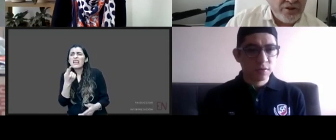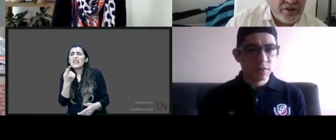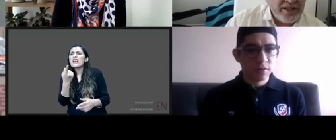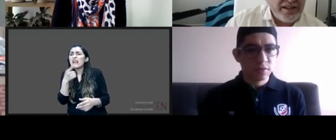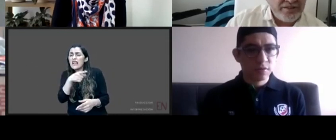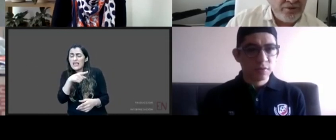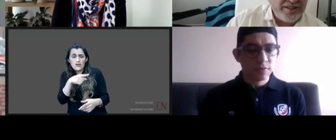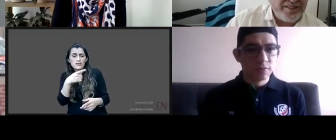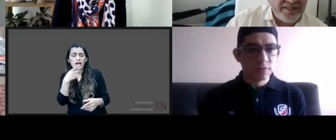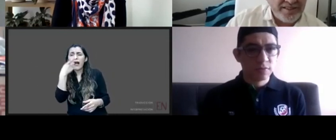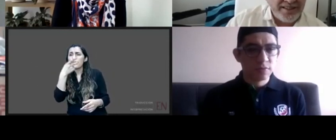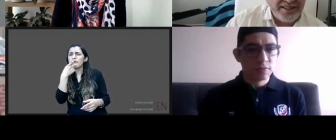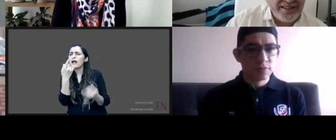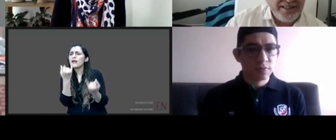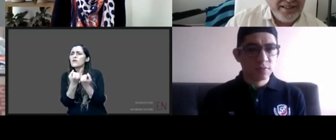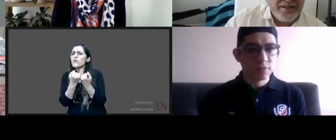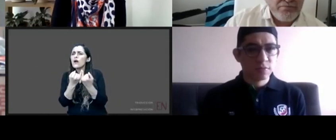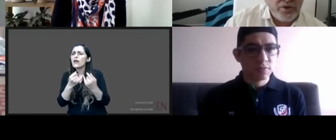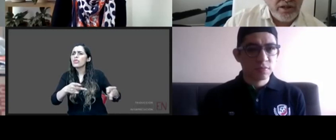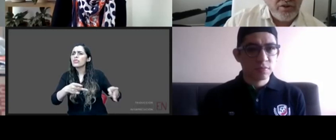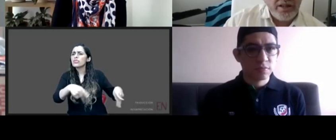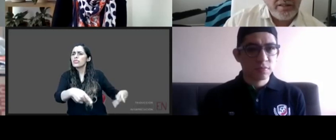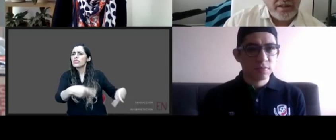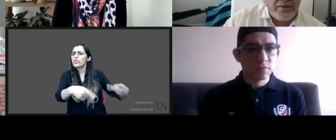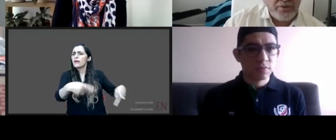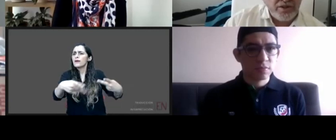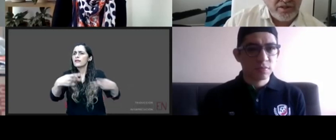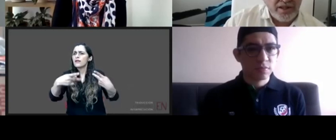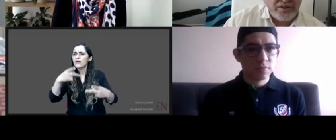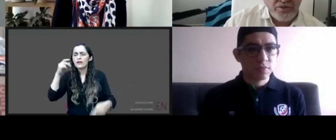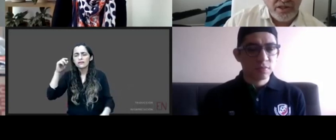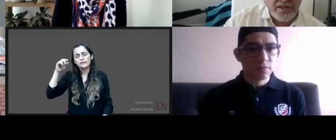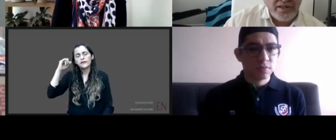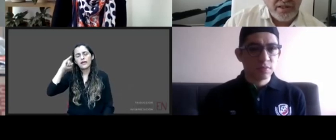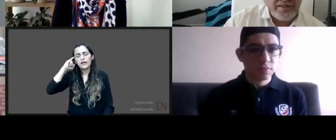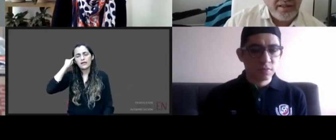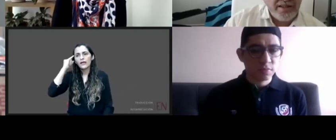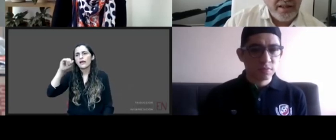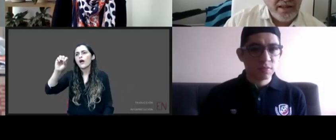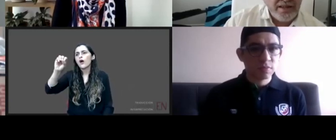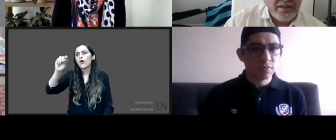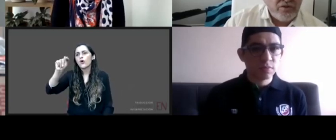La analogía resulta interesante, porque lo que él estaba proyectando es,